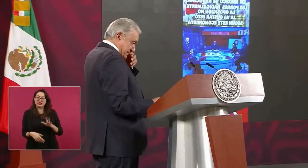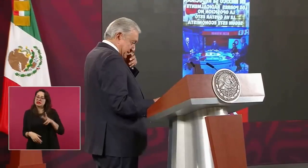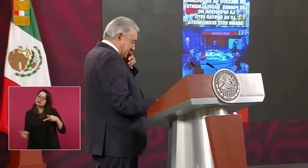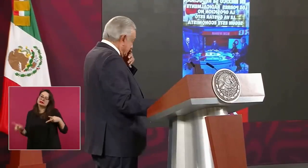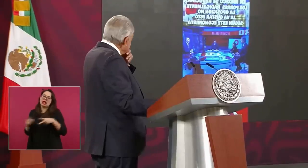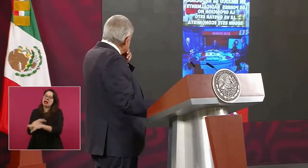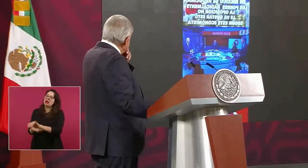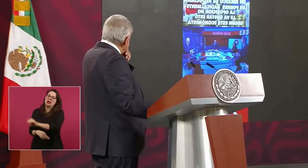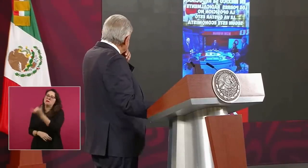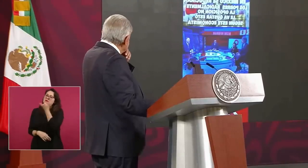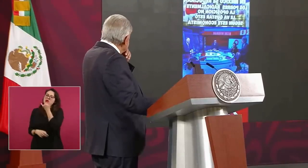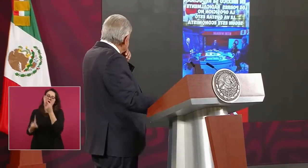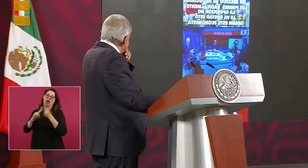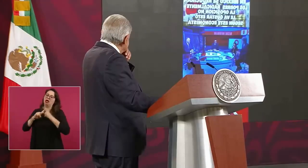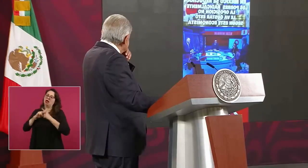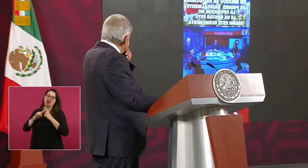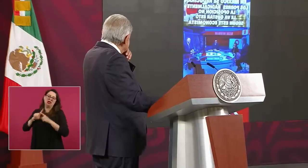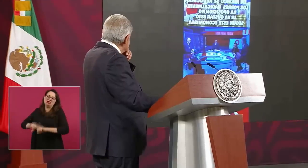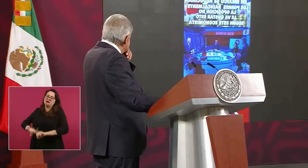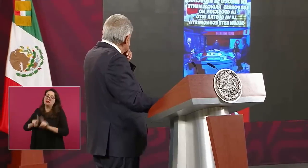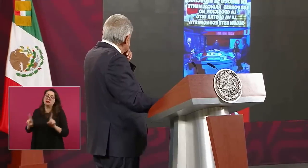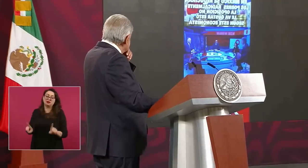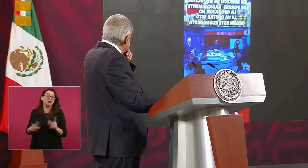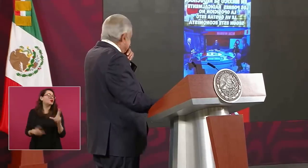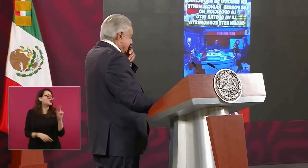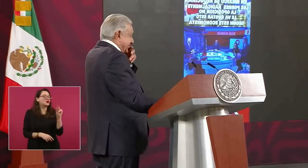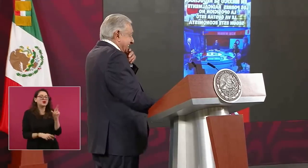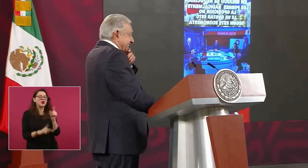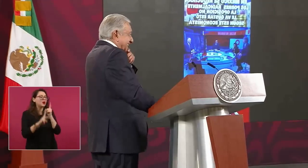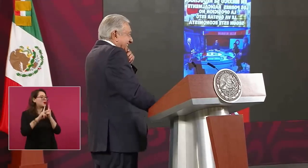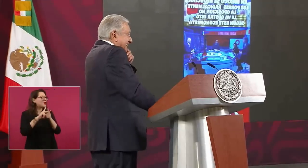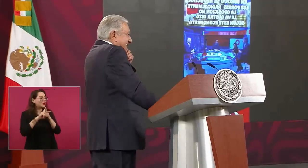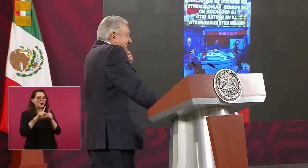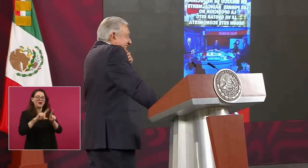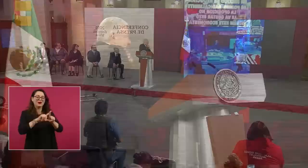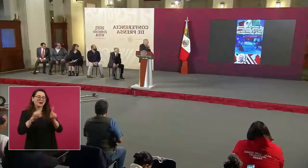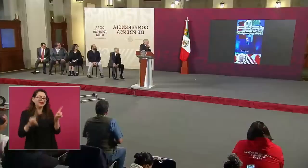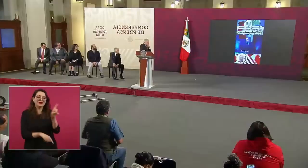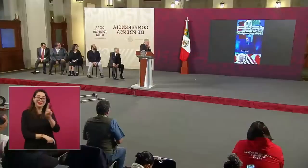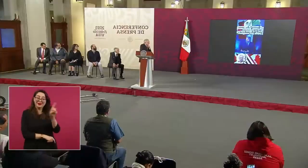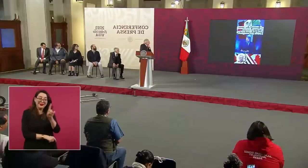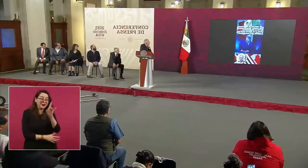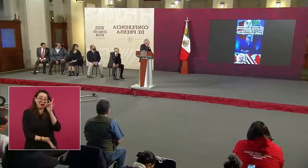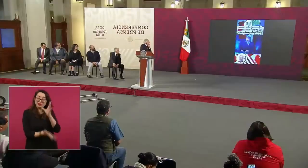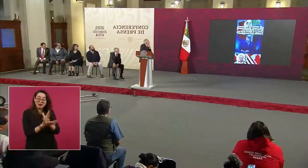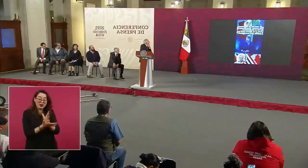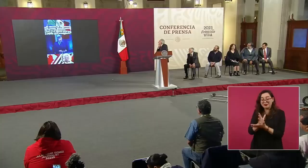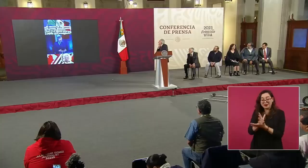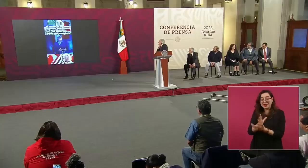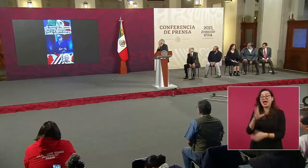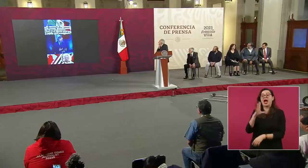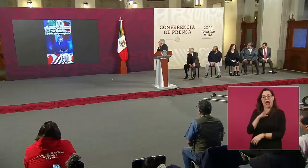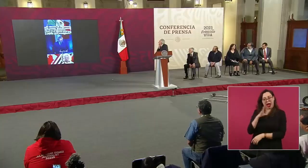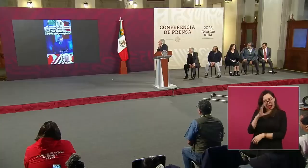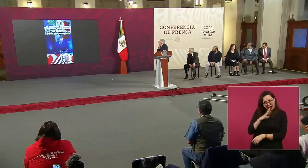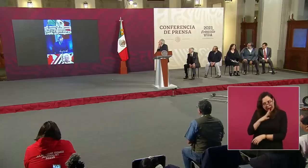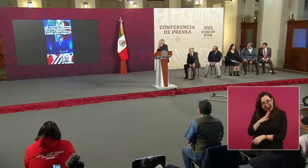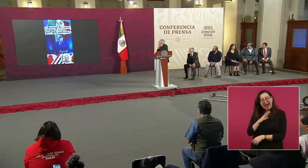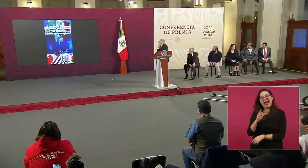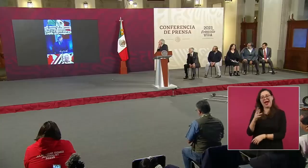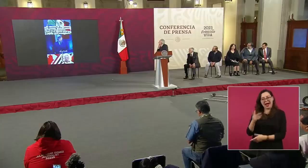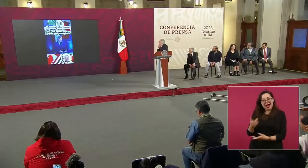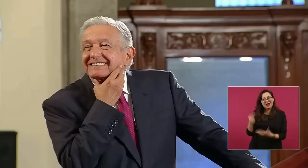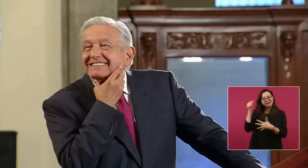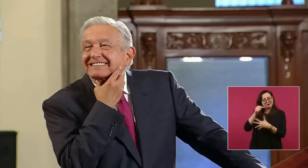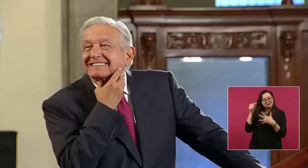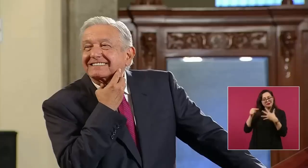tema aritmético, digamos. No, bueno, pero no es solamente aritmético, porque hay razones detrás de la recuperación de los ingresos.